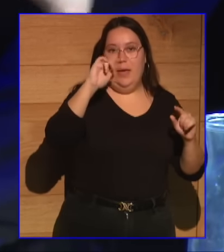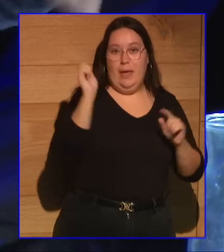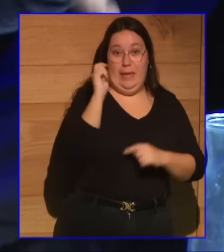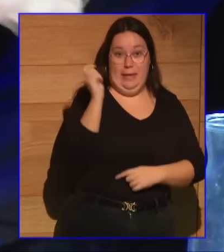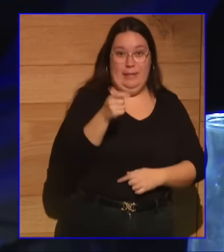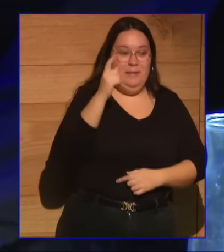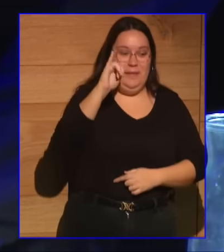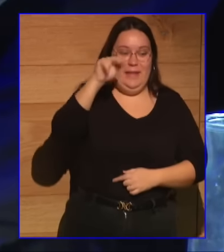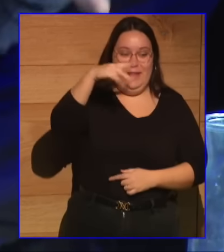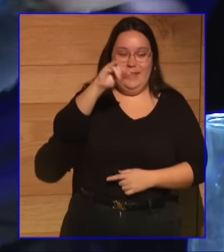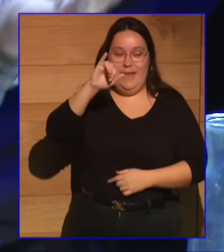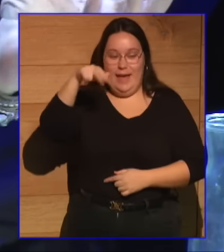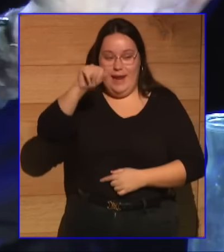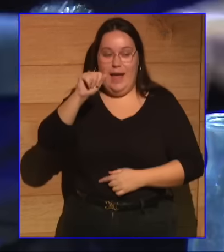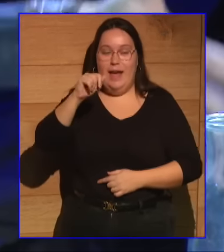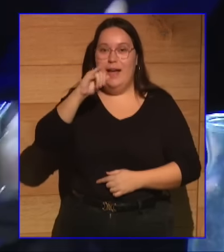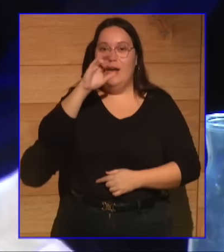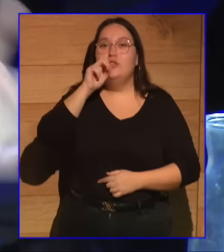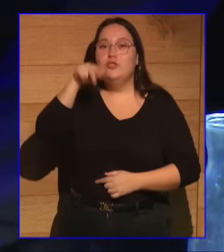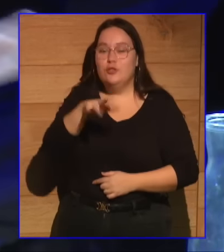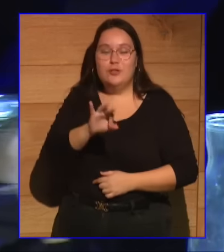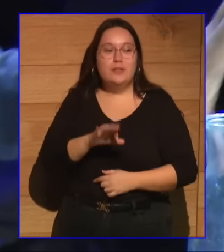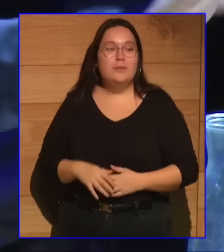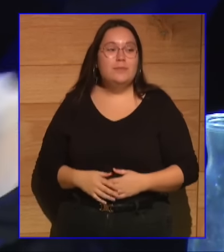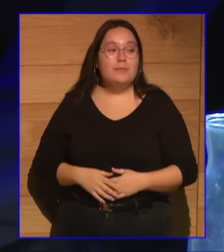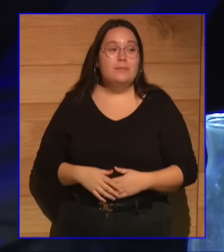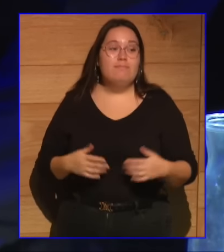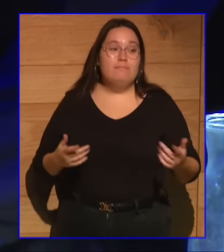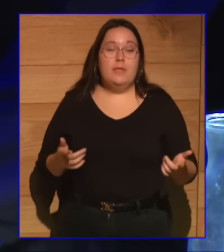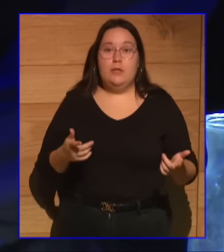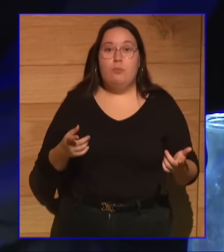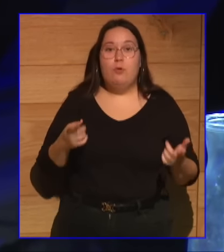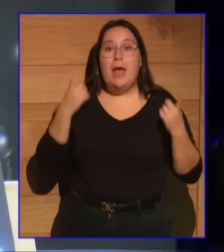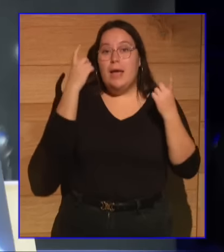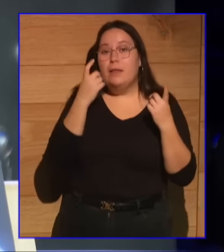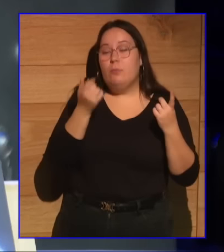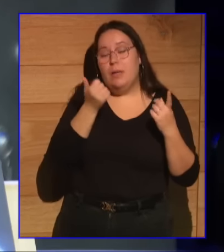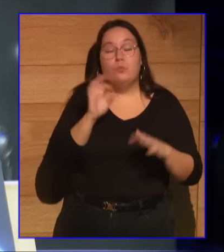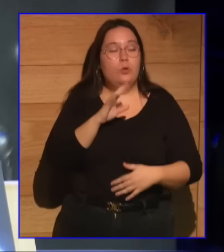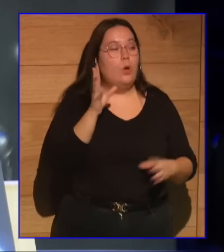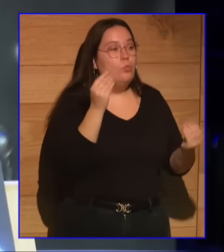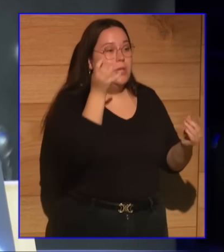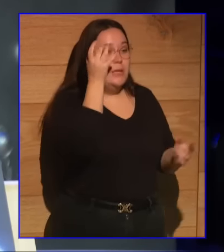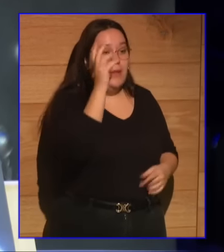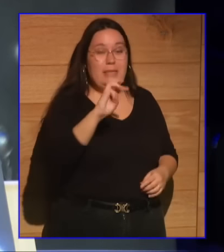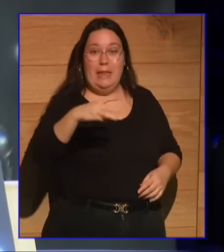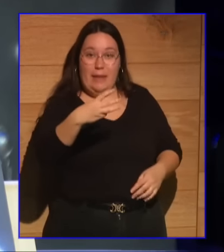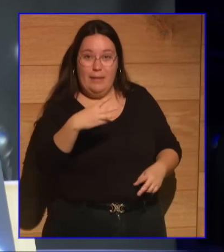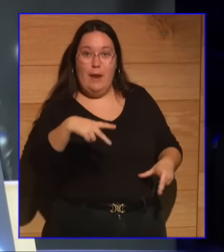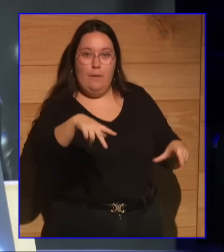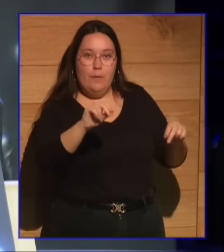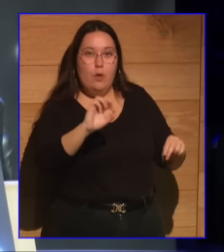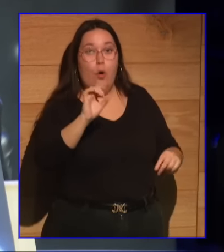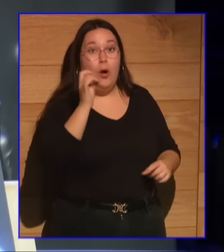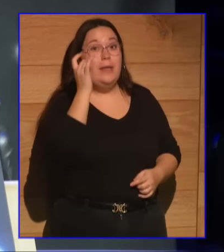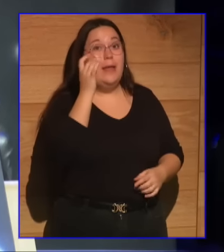set piece sea absolutamente perfecta que esto, ¿no? Que sí que tiene una intención más. Y de hecho tenía muchas ideas que acabaron en la tercera o ideas de